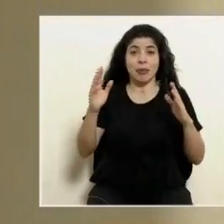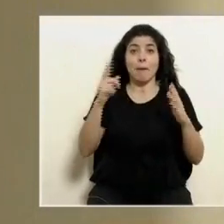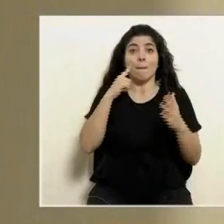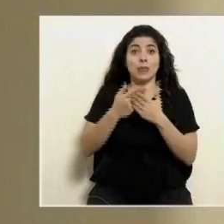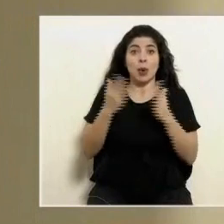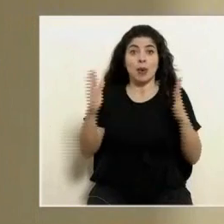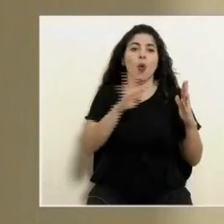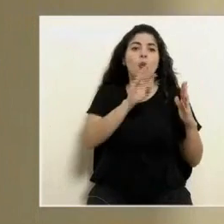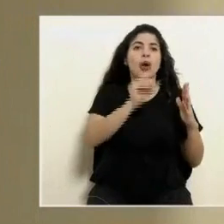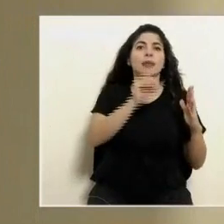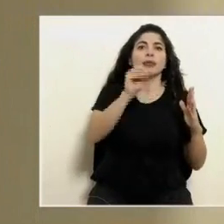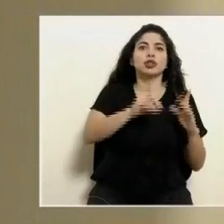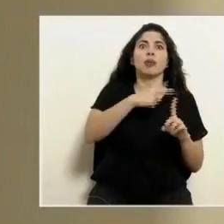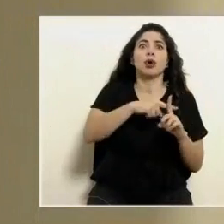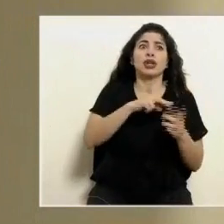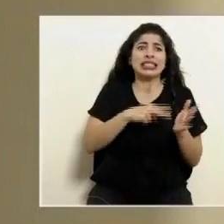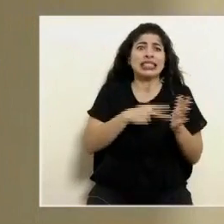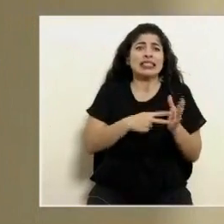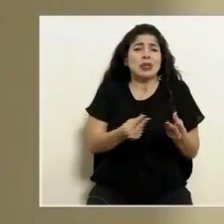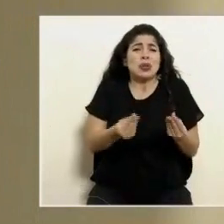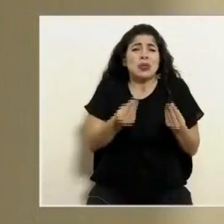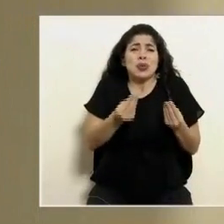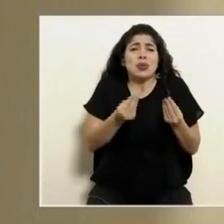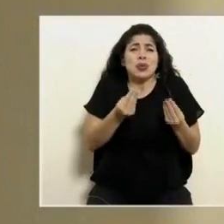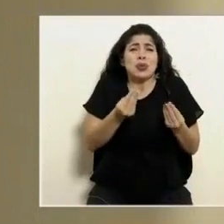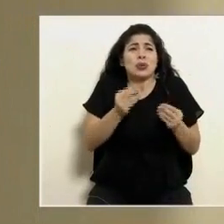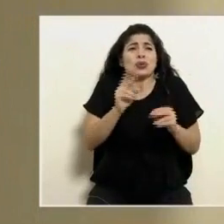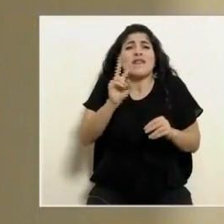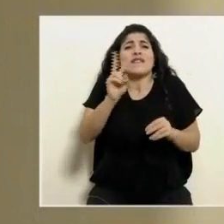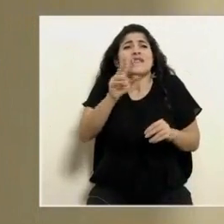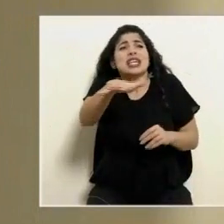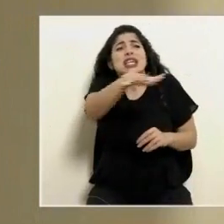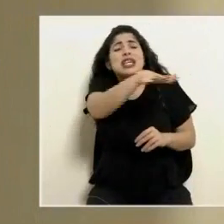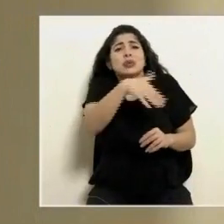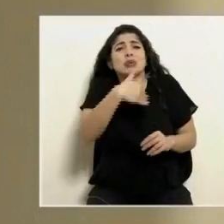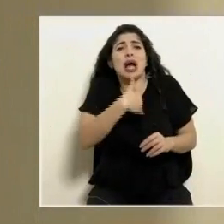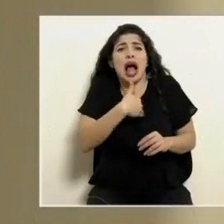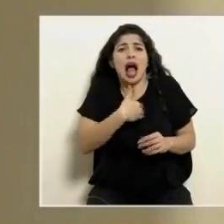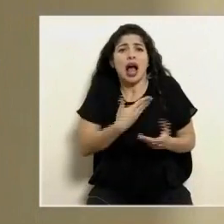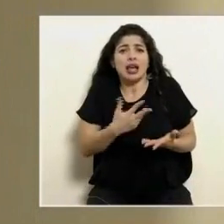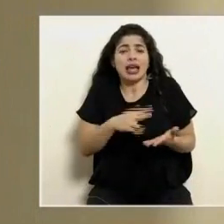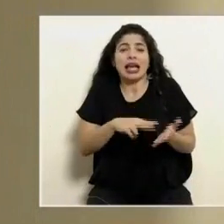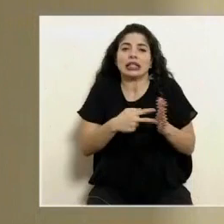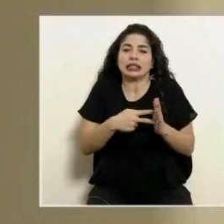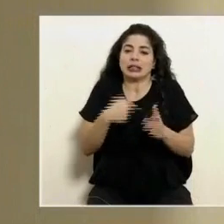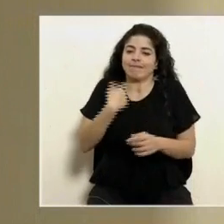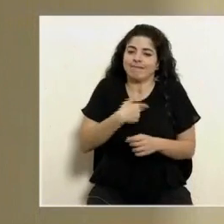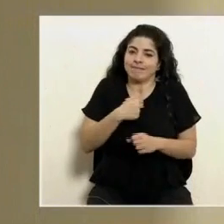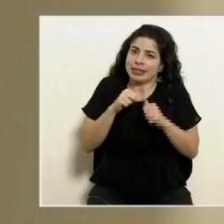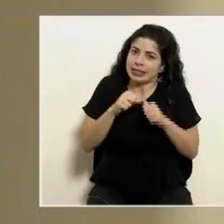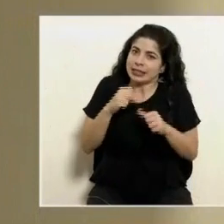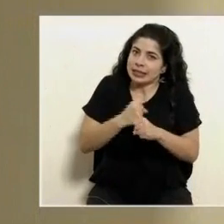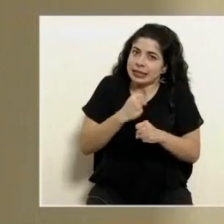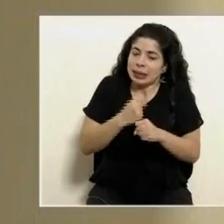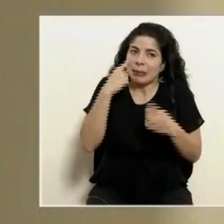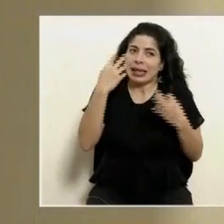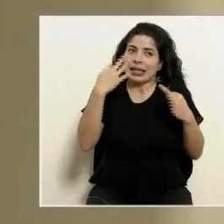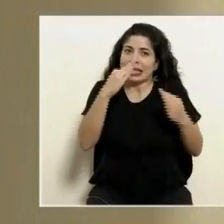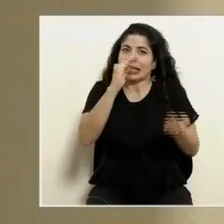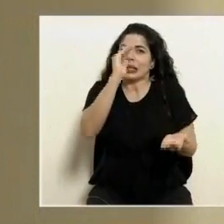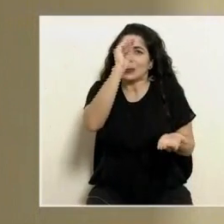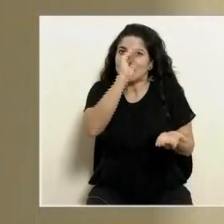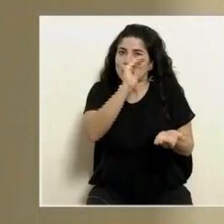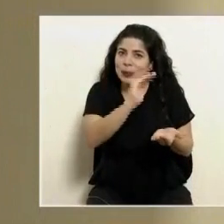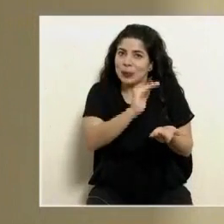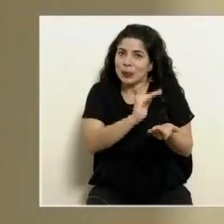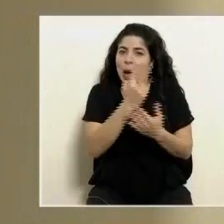salen positivos. Eso lo que nos indica es que hay todavía mucha transmisión del virus, y tenemos que seguir trabajando para tratar de disminuir las